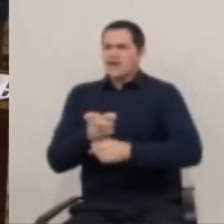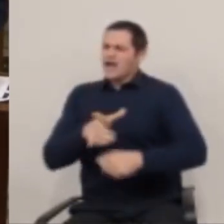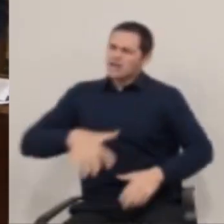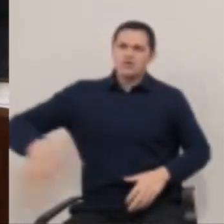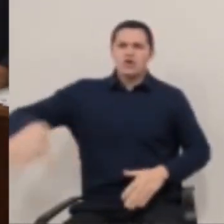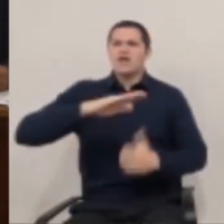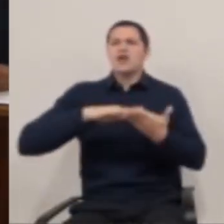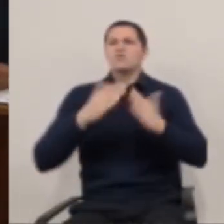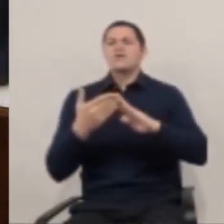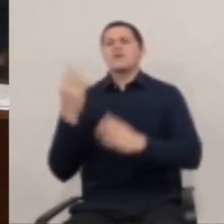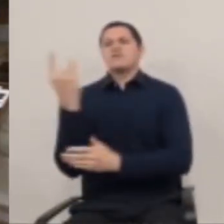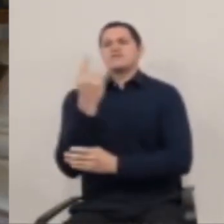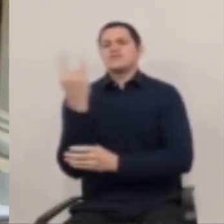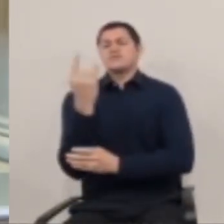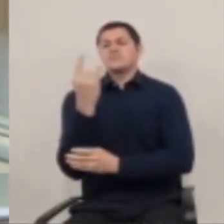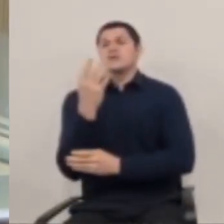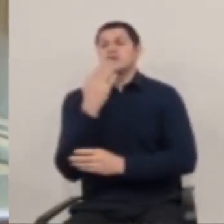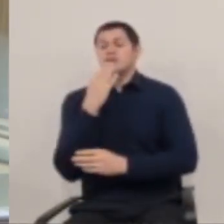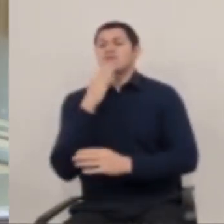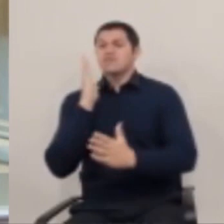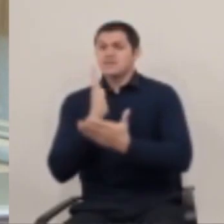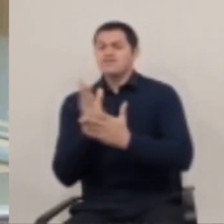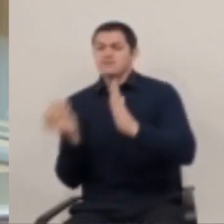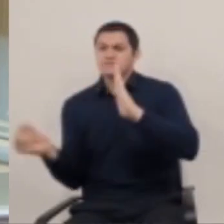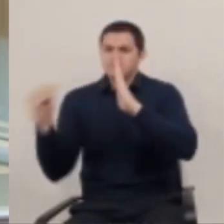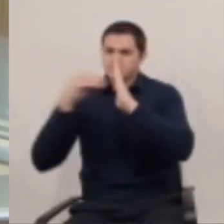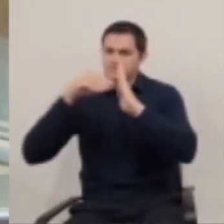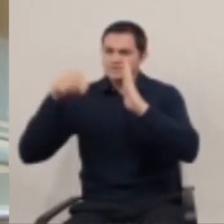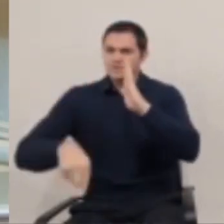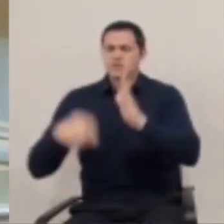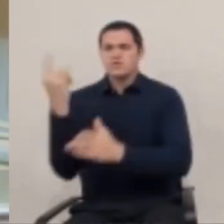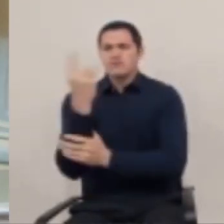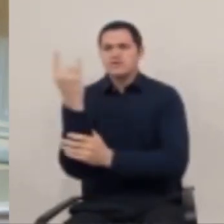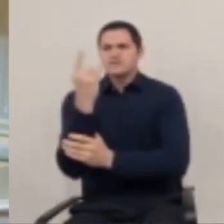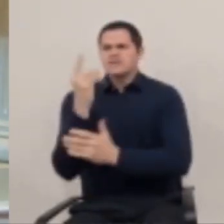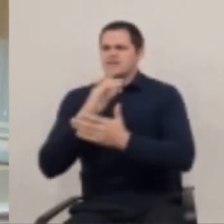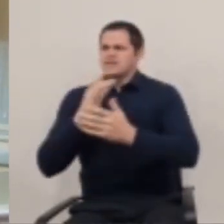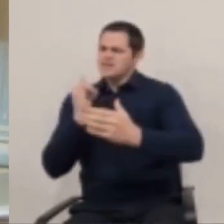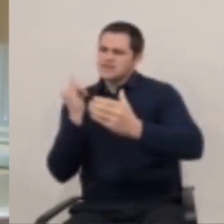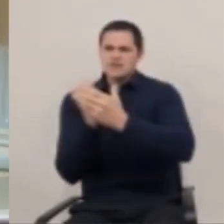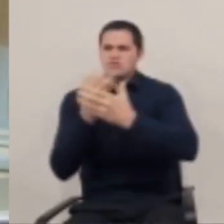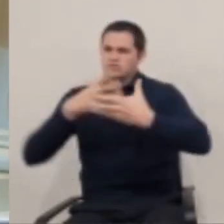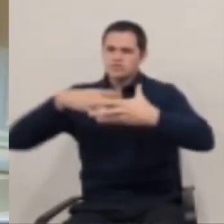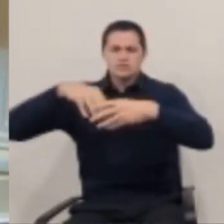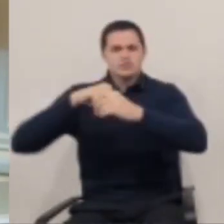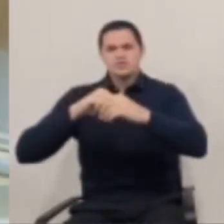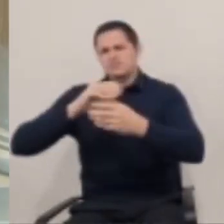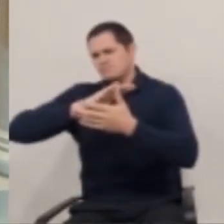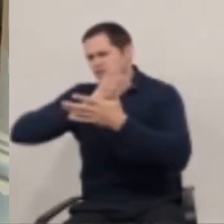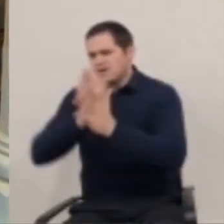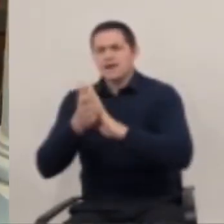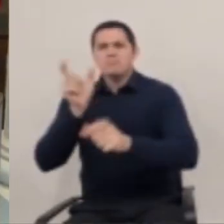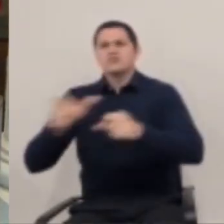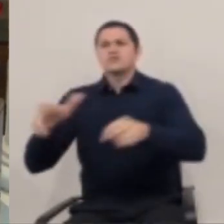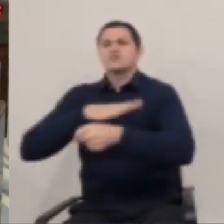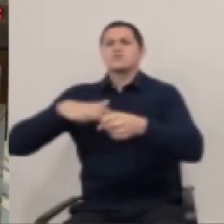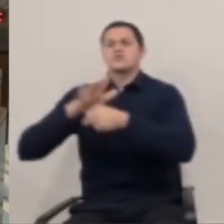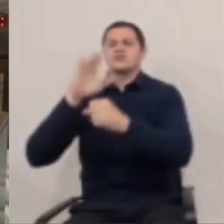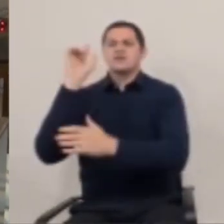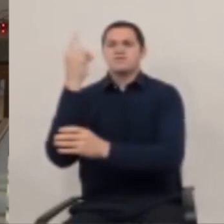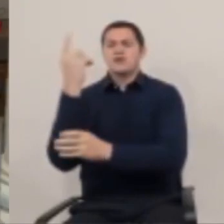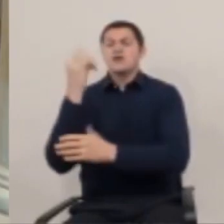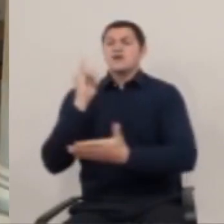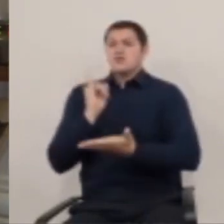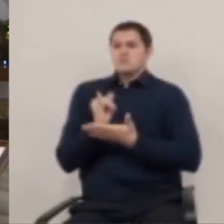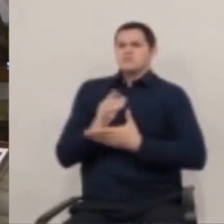objetivo específico, instalar y consolidar dentro de la universidad la inclusión plena de las personas en situación de discapacidad como una prioridad institucional,